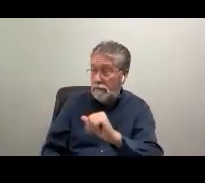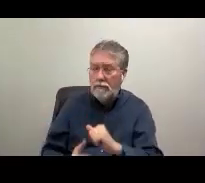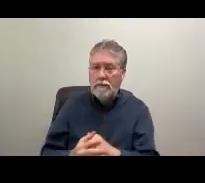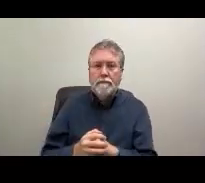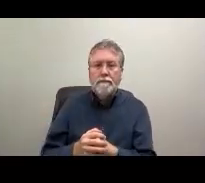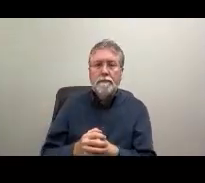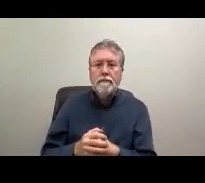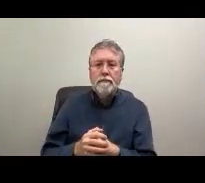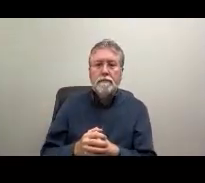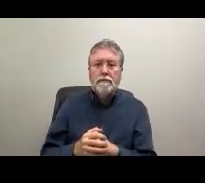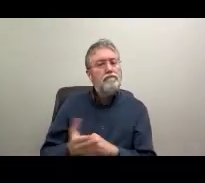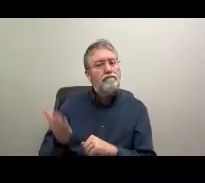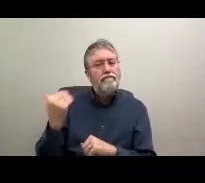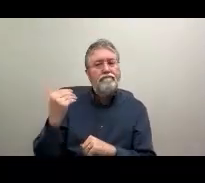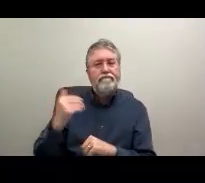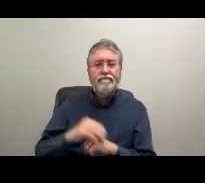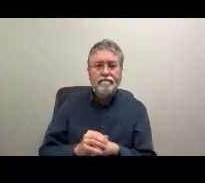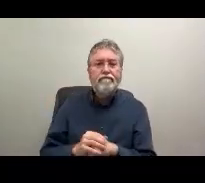La respondemos.